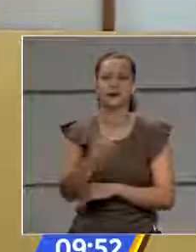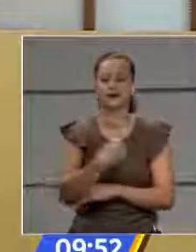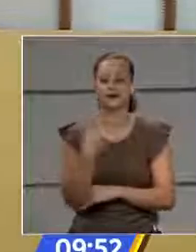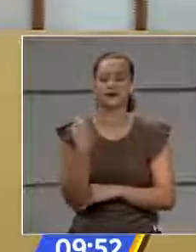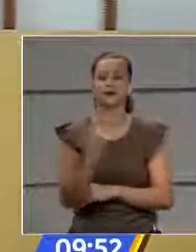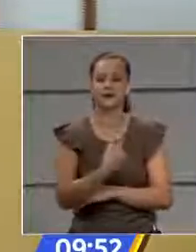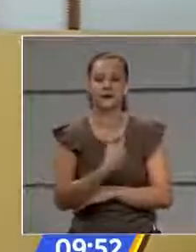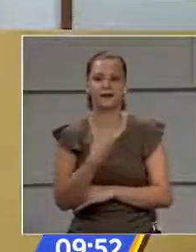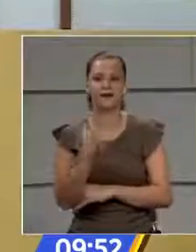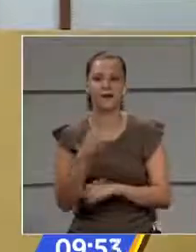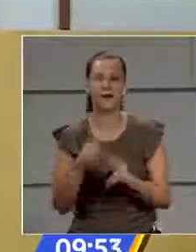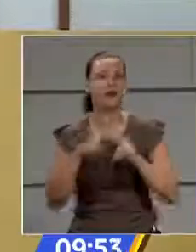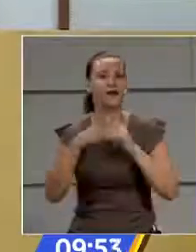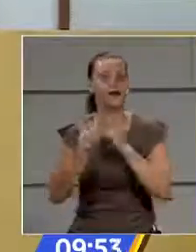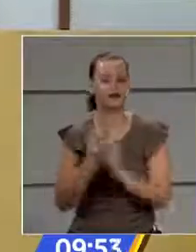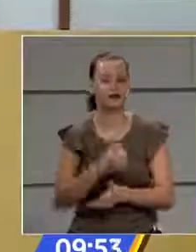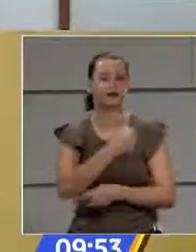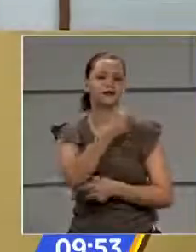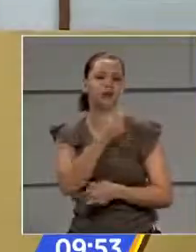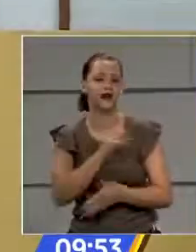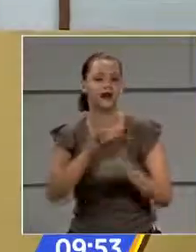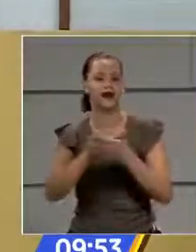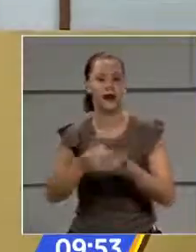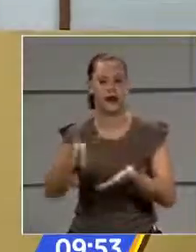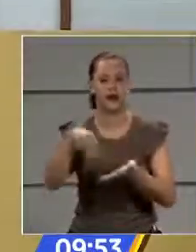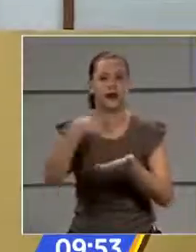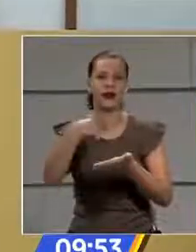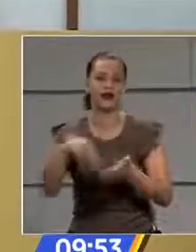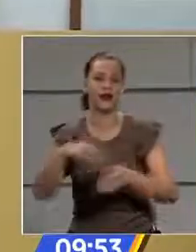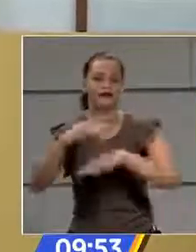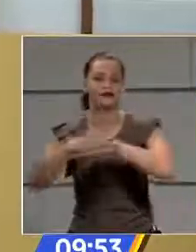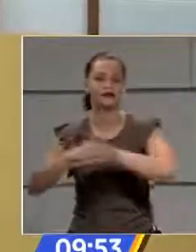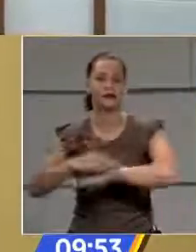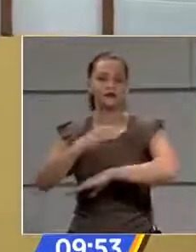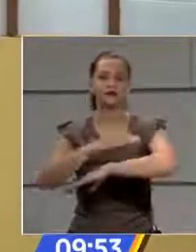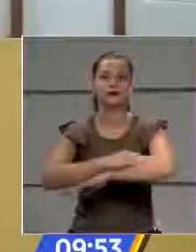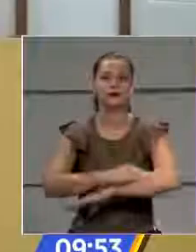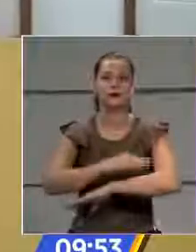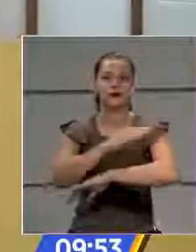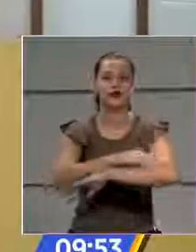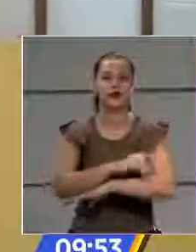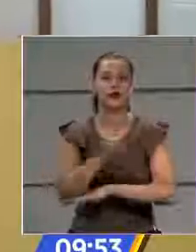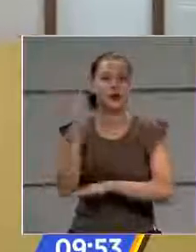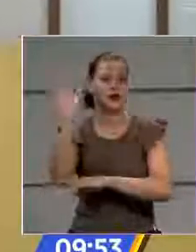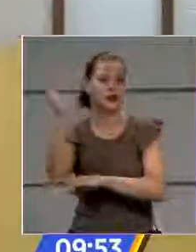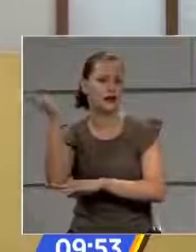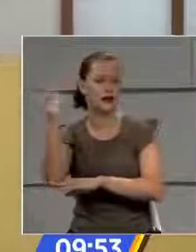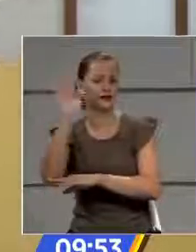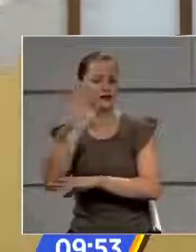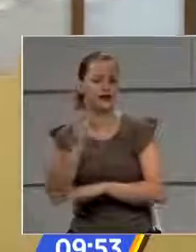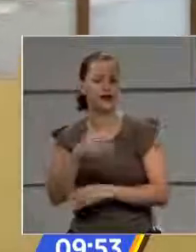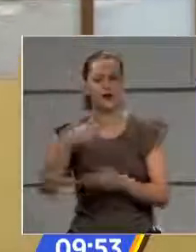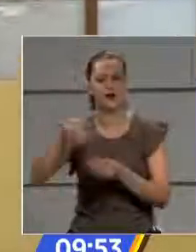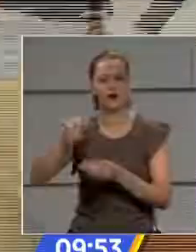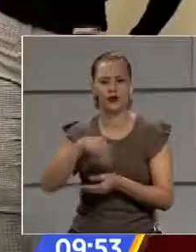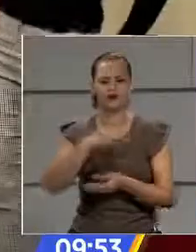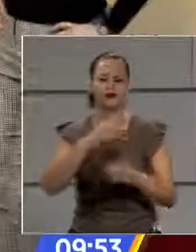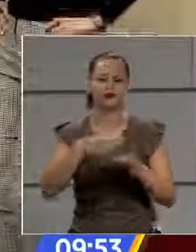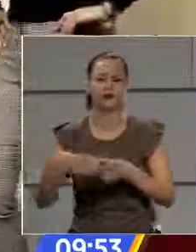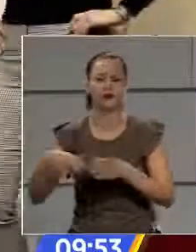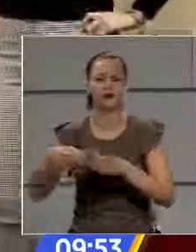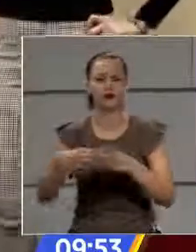vueltas y empieza a cantar. Este es el baile de la ranita. Brinca, brinca y levanta la manita. Sacude, sacude